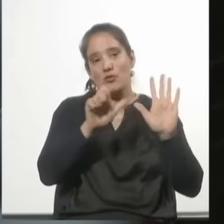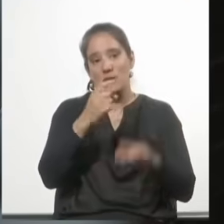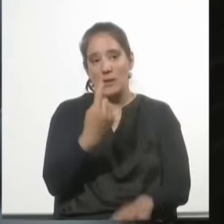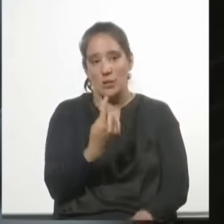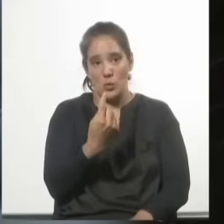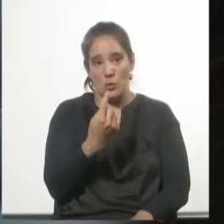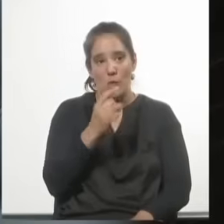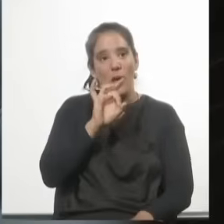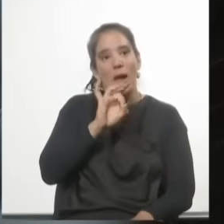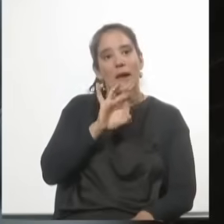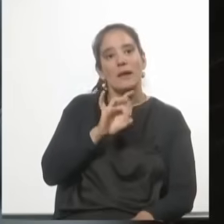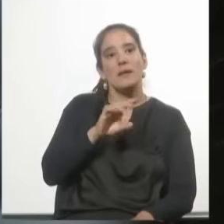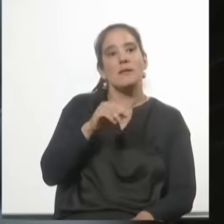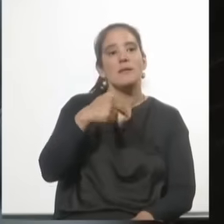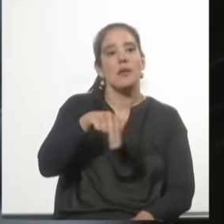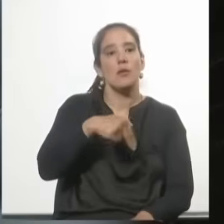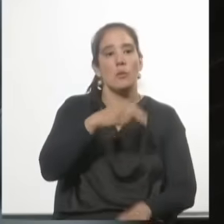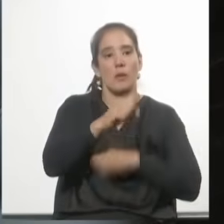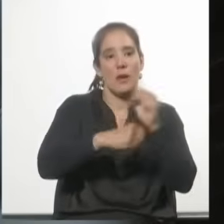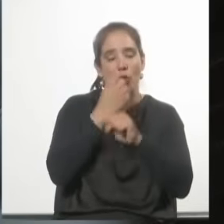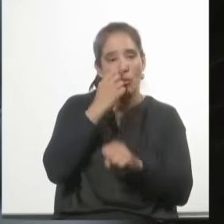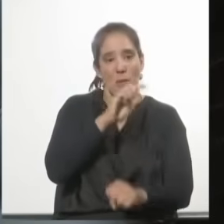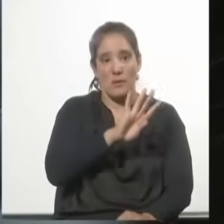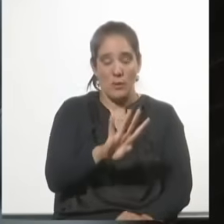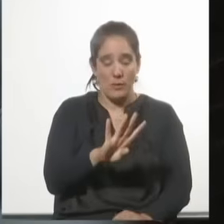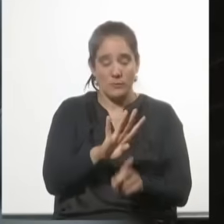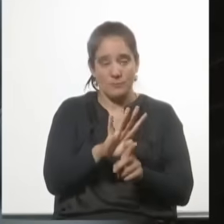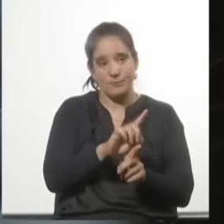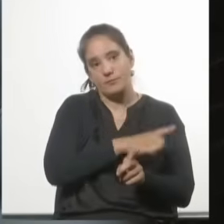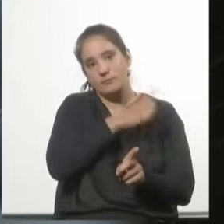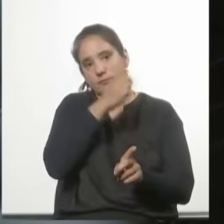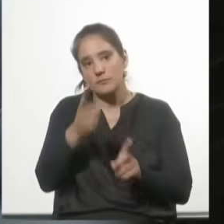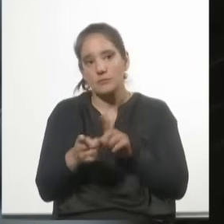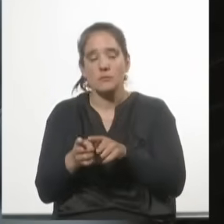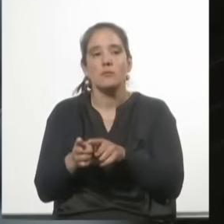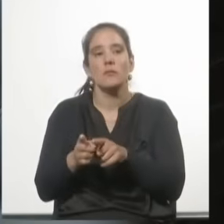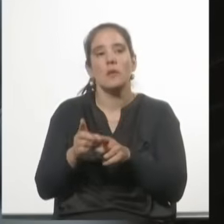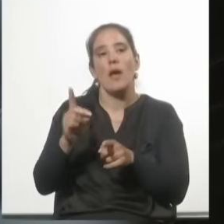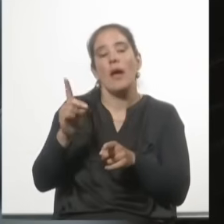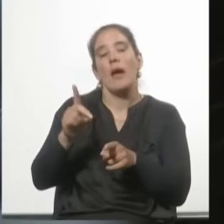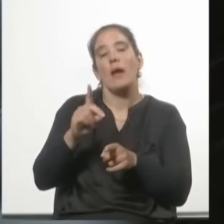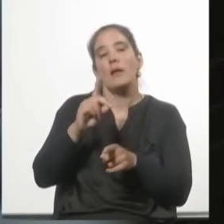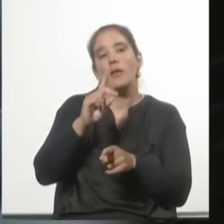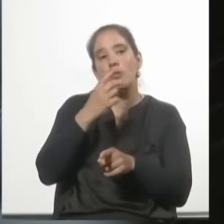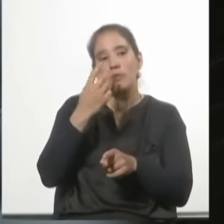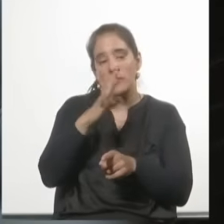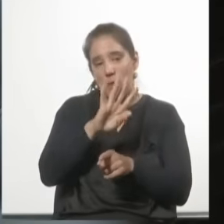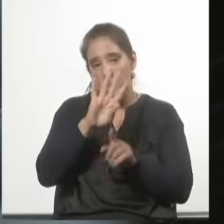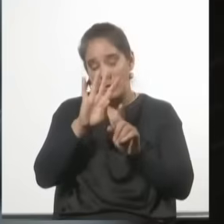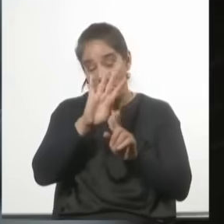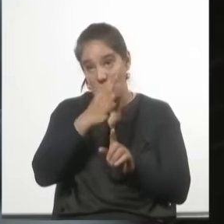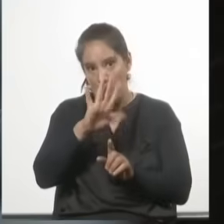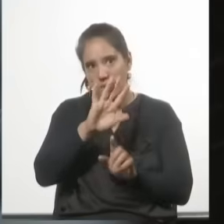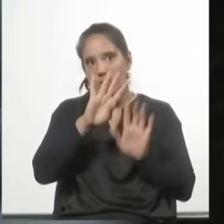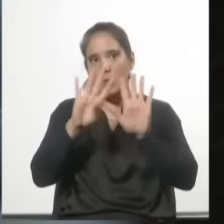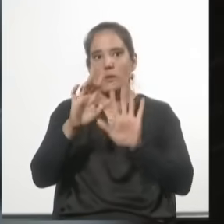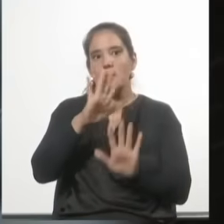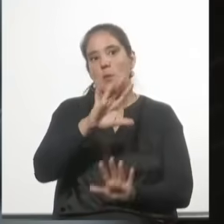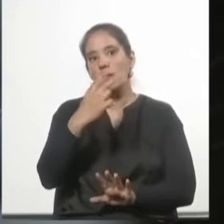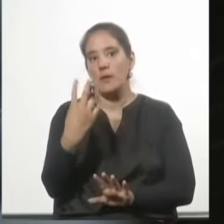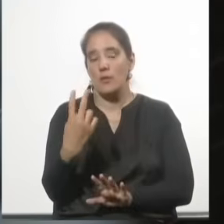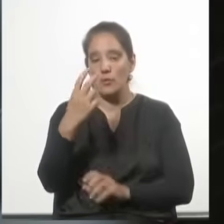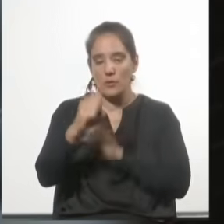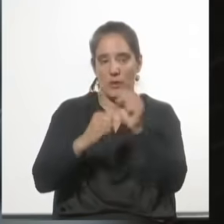2761, el 15 de noviembre del 24, y el número 5952 del 25 de noviembre